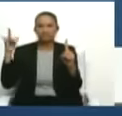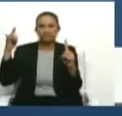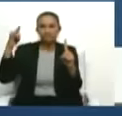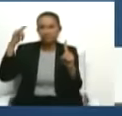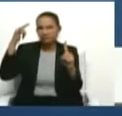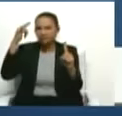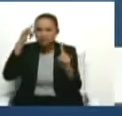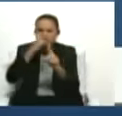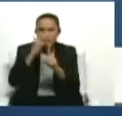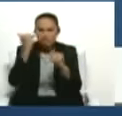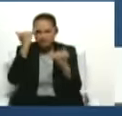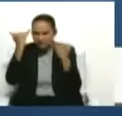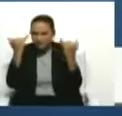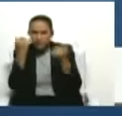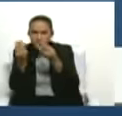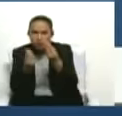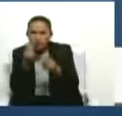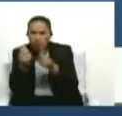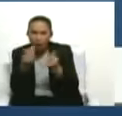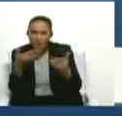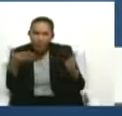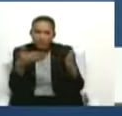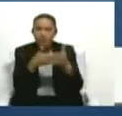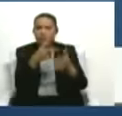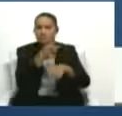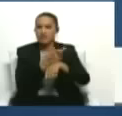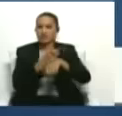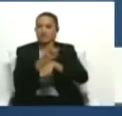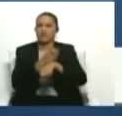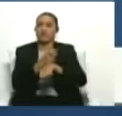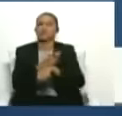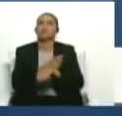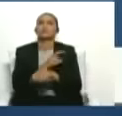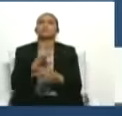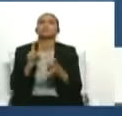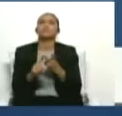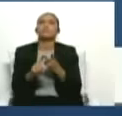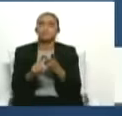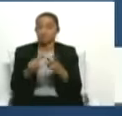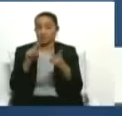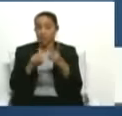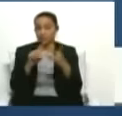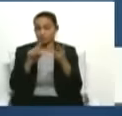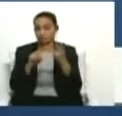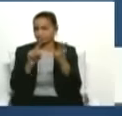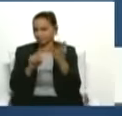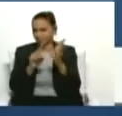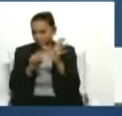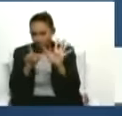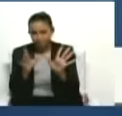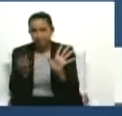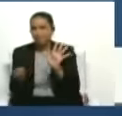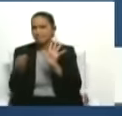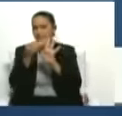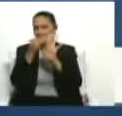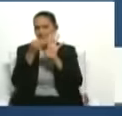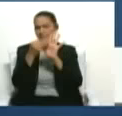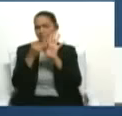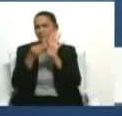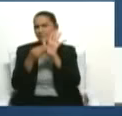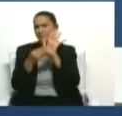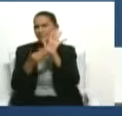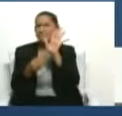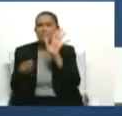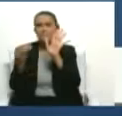el pasado 22 de enero nosotros informábamos sobre 5 conspiraciones continuadas, tramas cada una peor que la